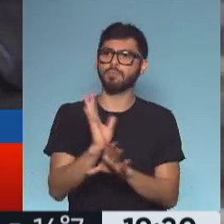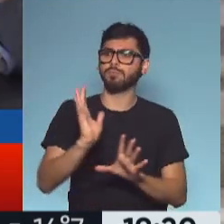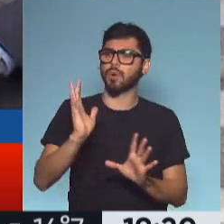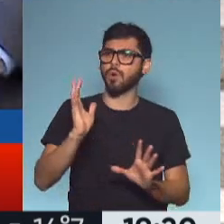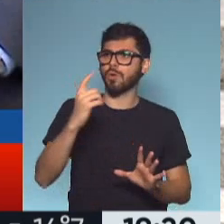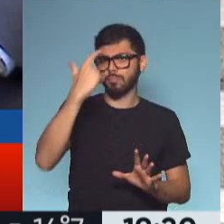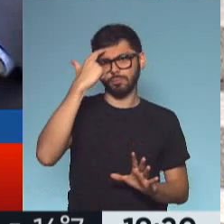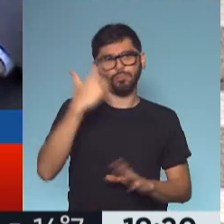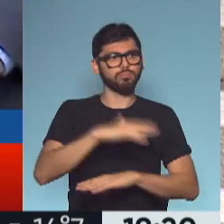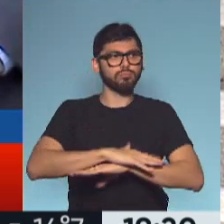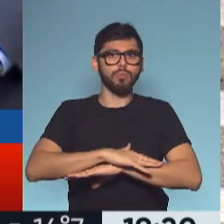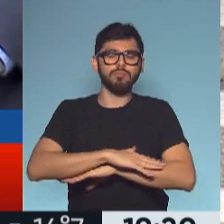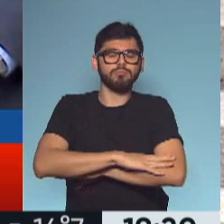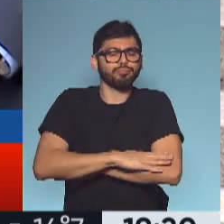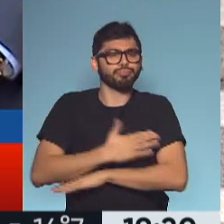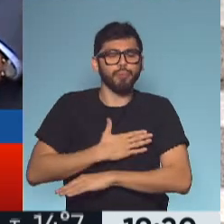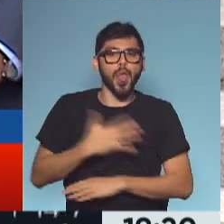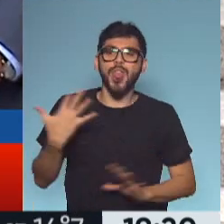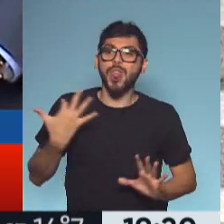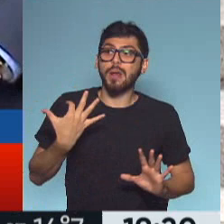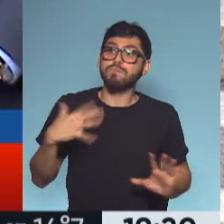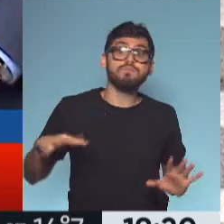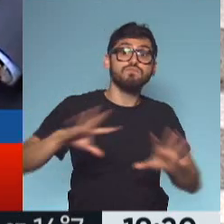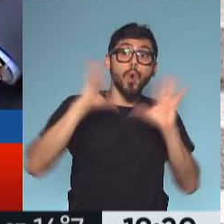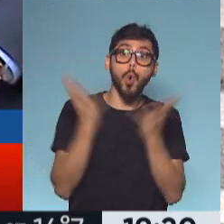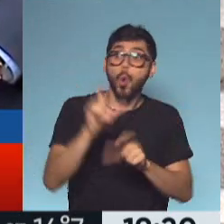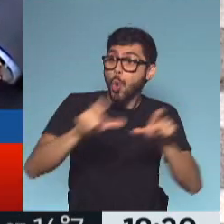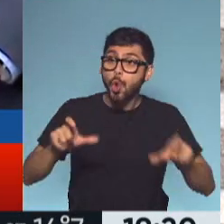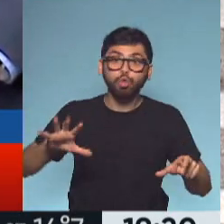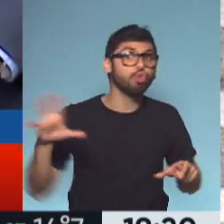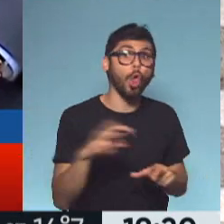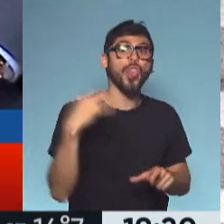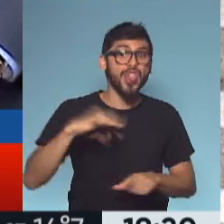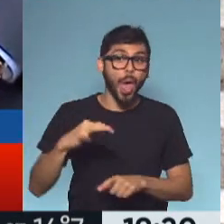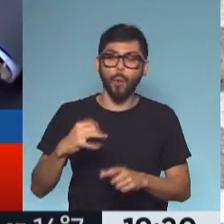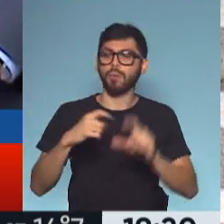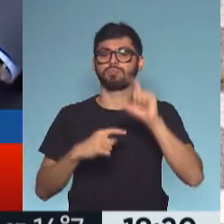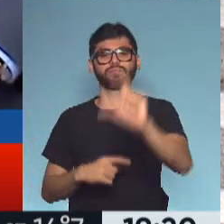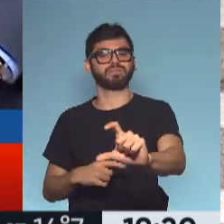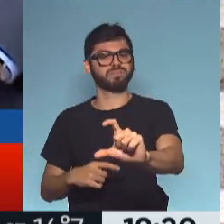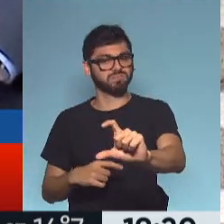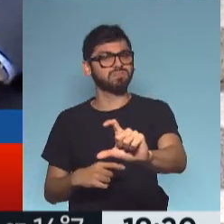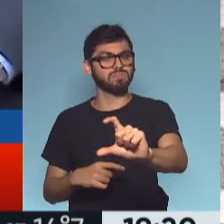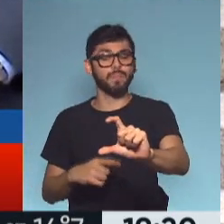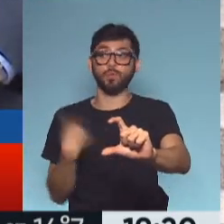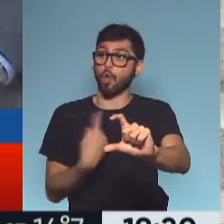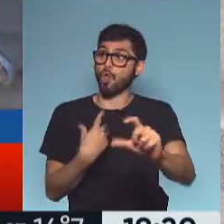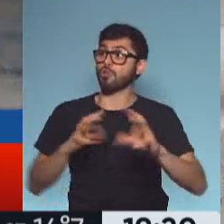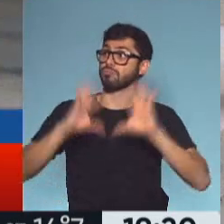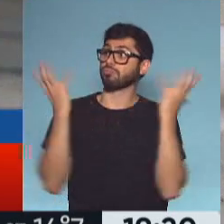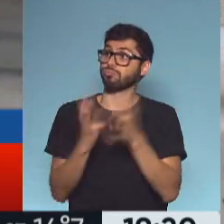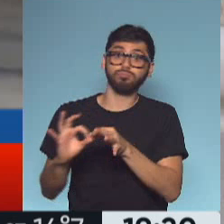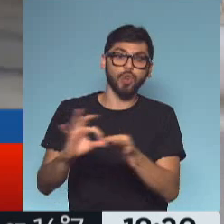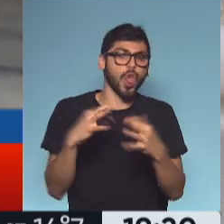la vacuna llegue a todos los habitantes del mundo. Y ese es el esfuerzo que tenemos que hacer como comunidad global que somos.